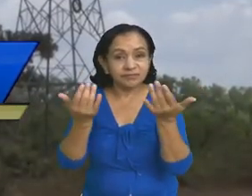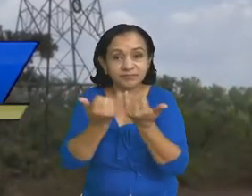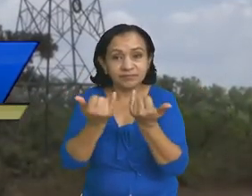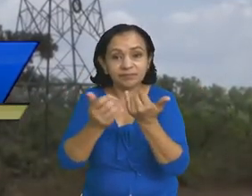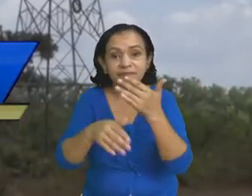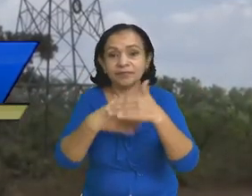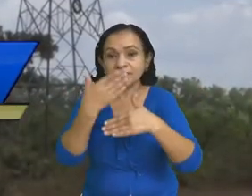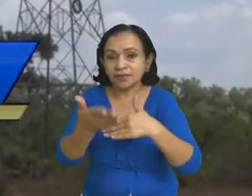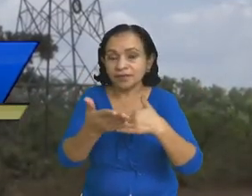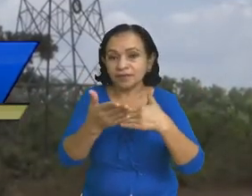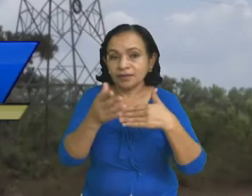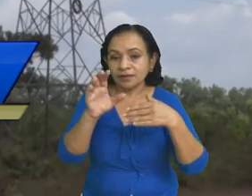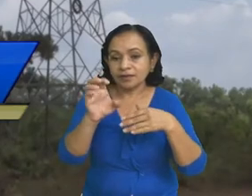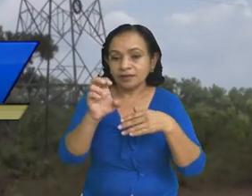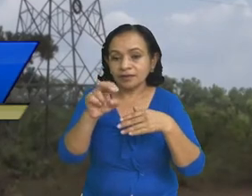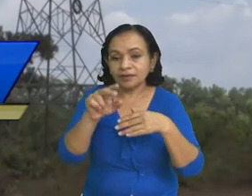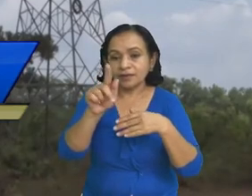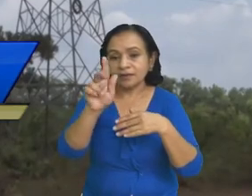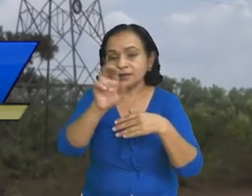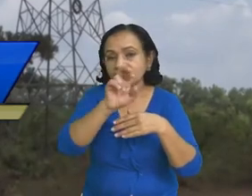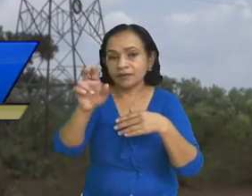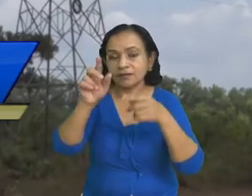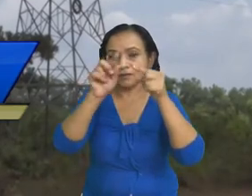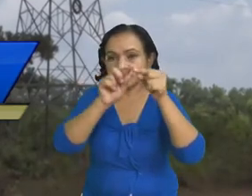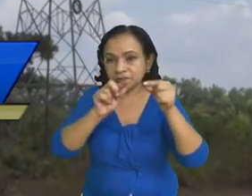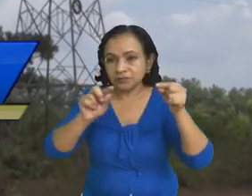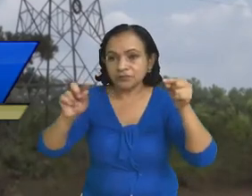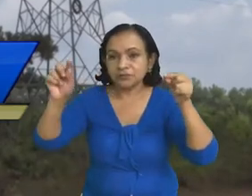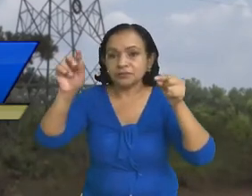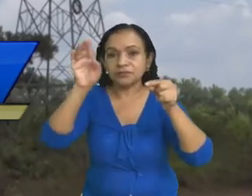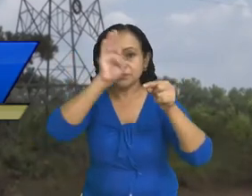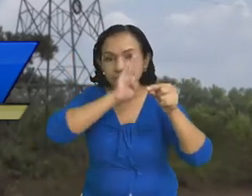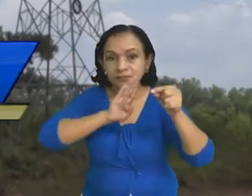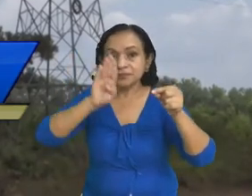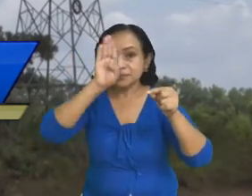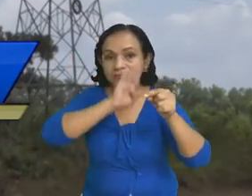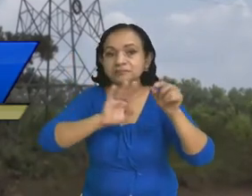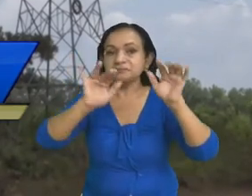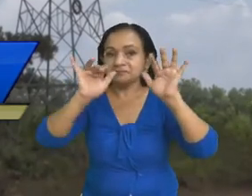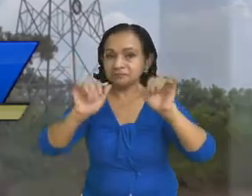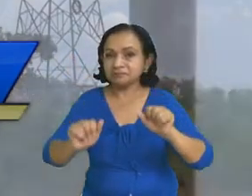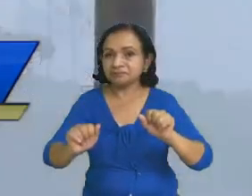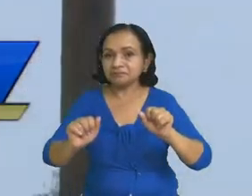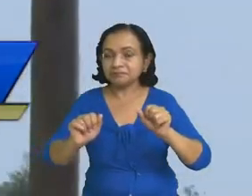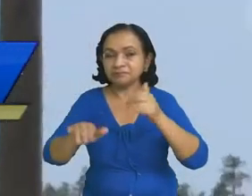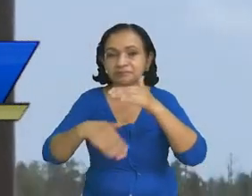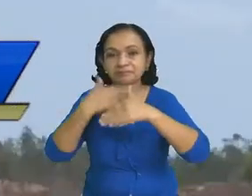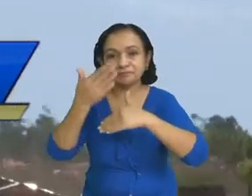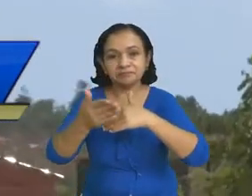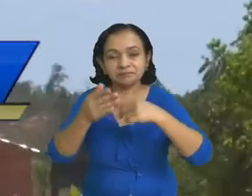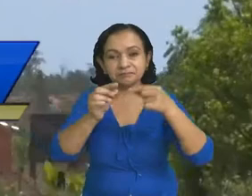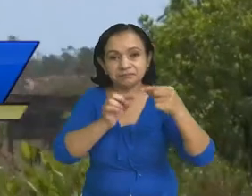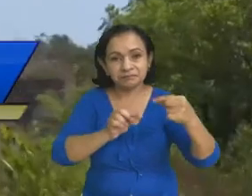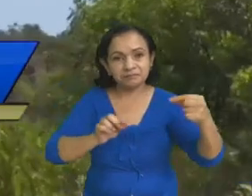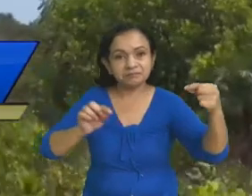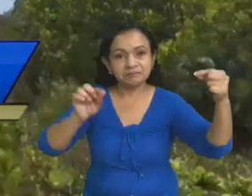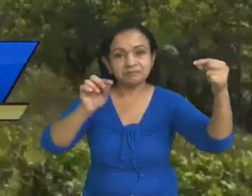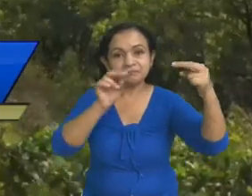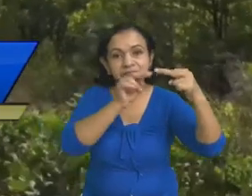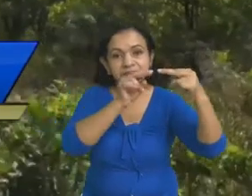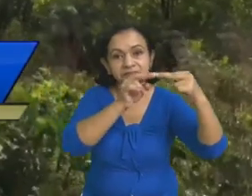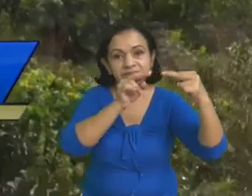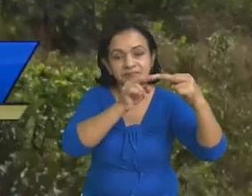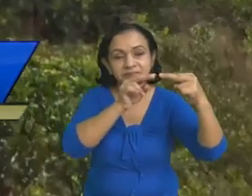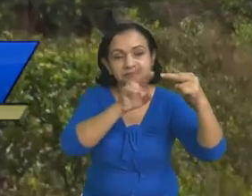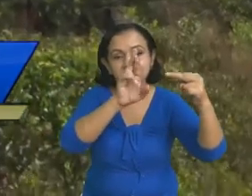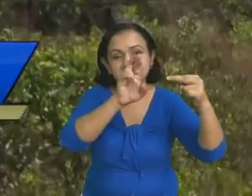Después nosotros, Enatel se conectó a lo que es el cable arco, en Bluefield. Después se conectó también a lo que es